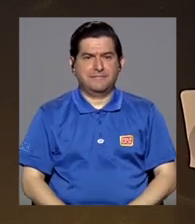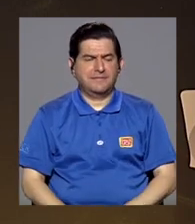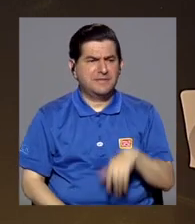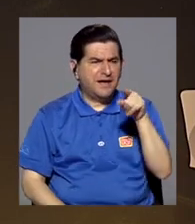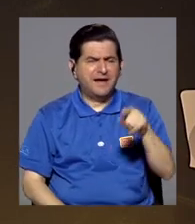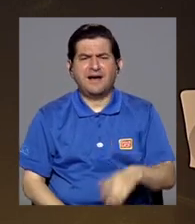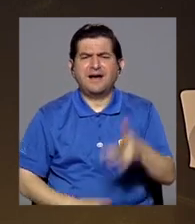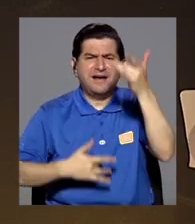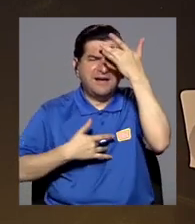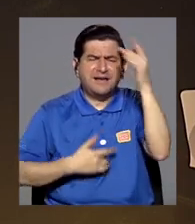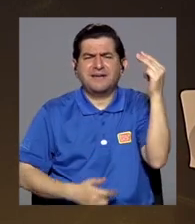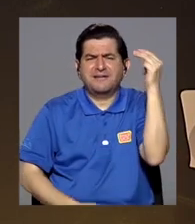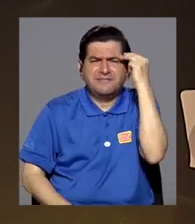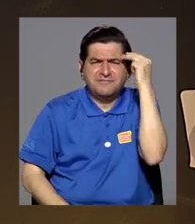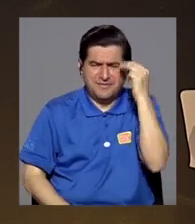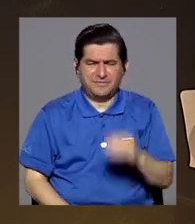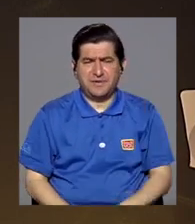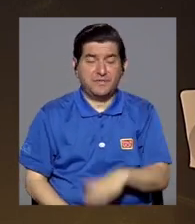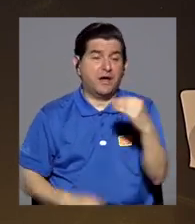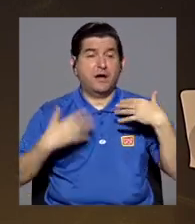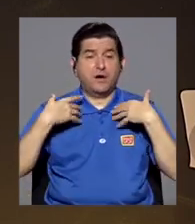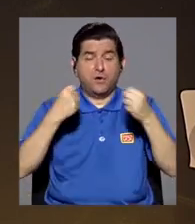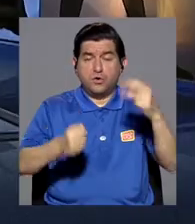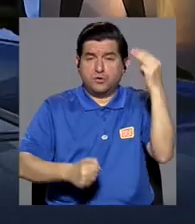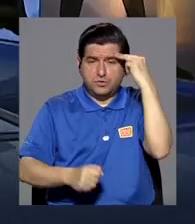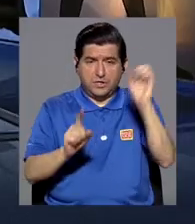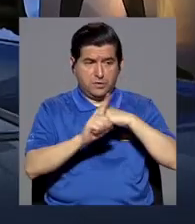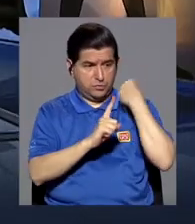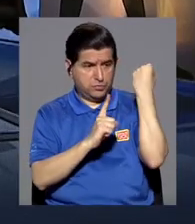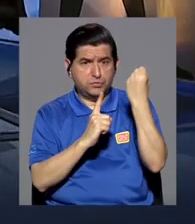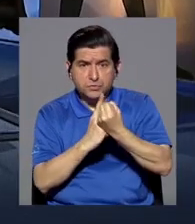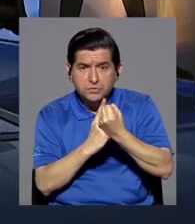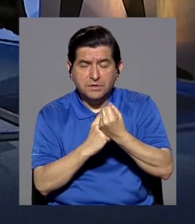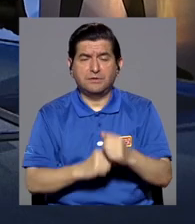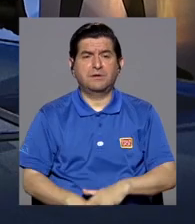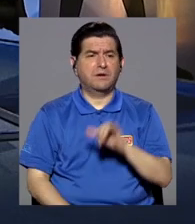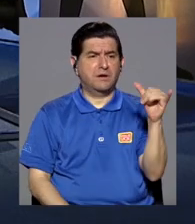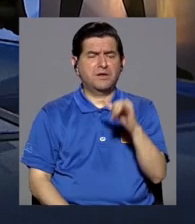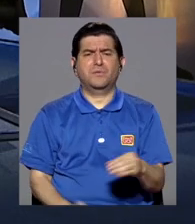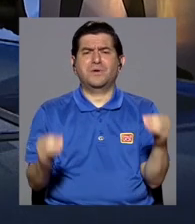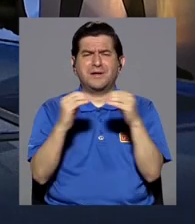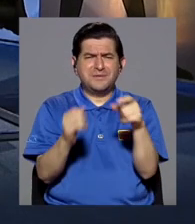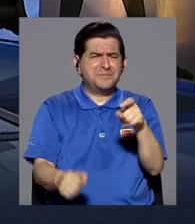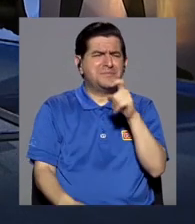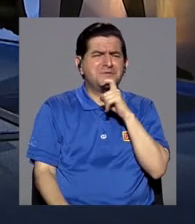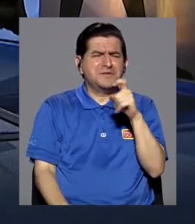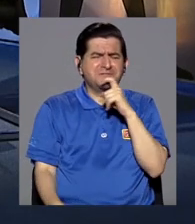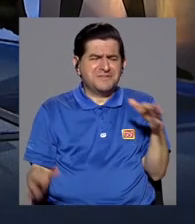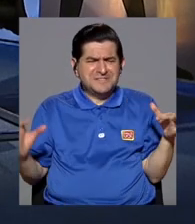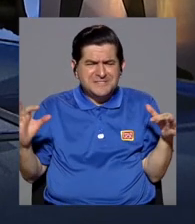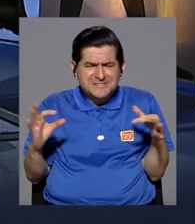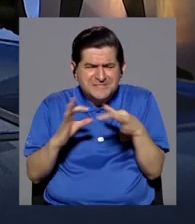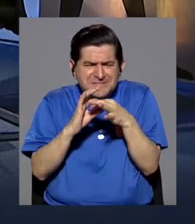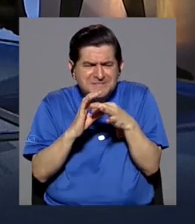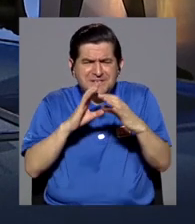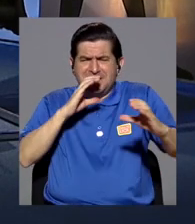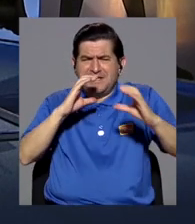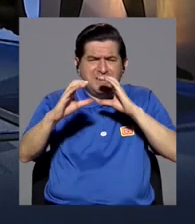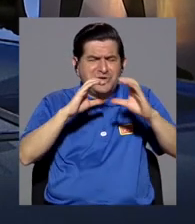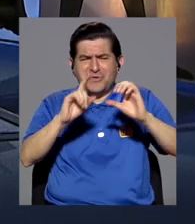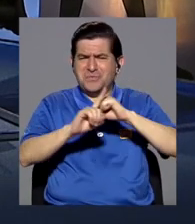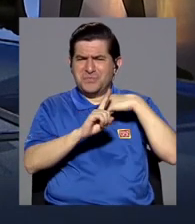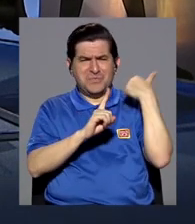padecimientos mentales o de la salud mental de las sociedades y también cómo es más difícil lograr una cohesión y una comunicación